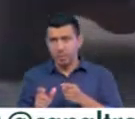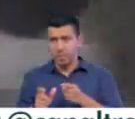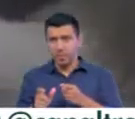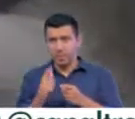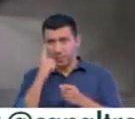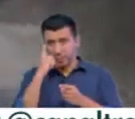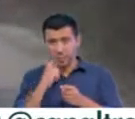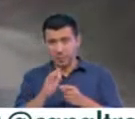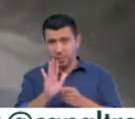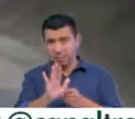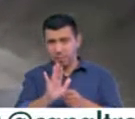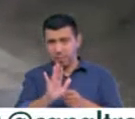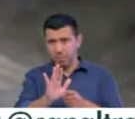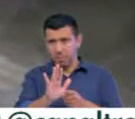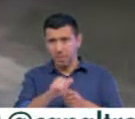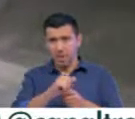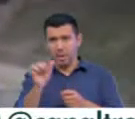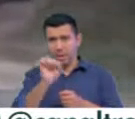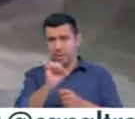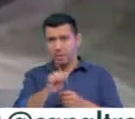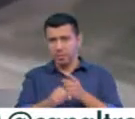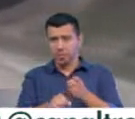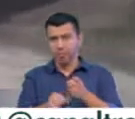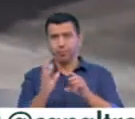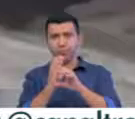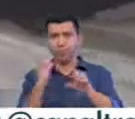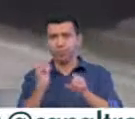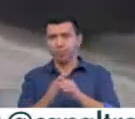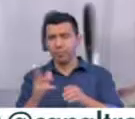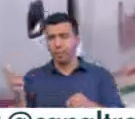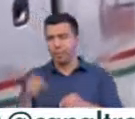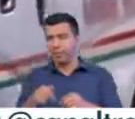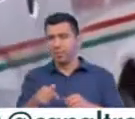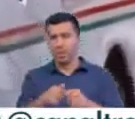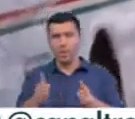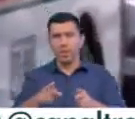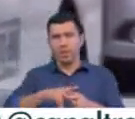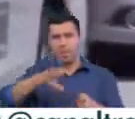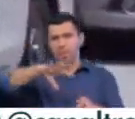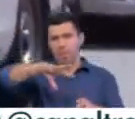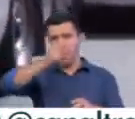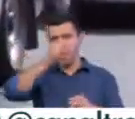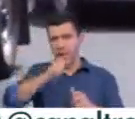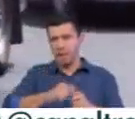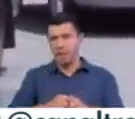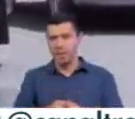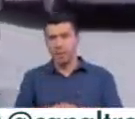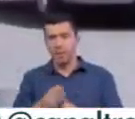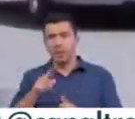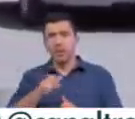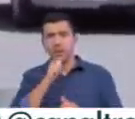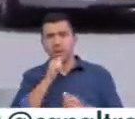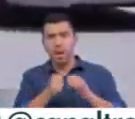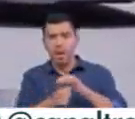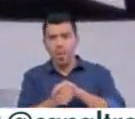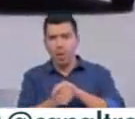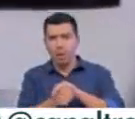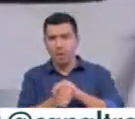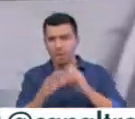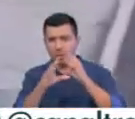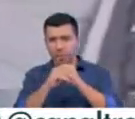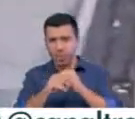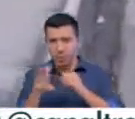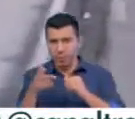detuvieron el vehículo y atracaron a todo lo que estaba montado en el carro. Y en la vía, pues en la otra vía Guachica, pues por la no, en las horas de la noche a veces da